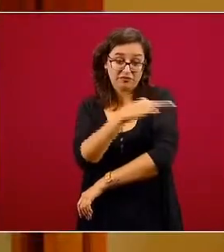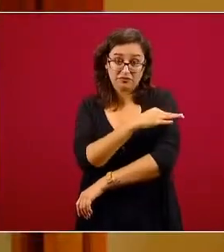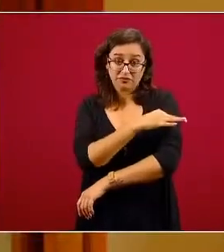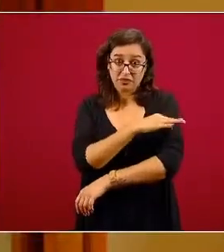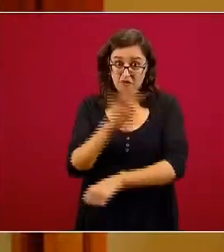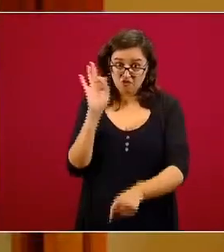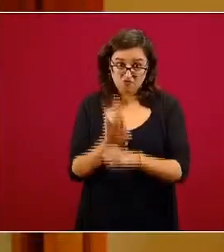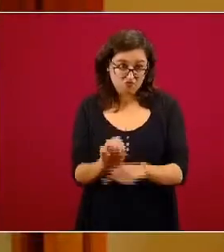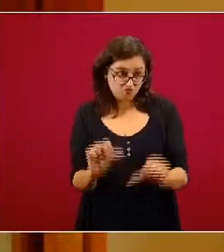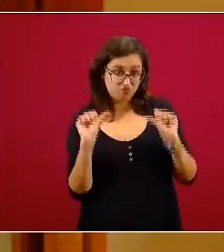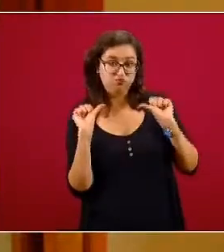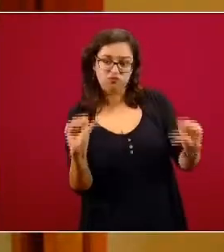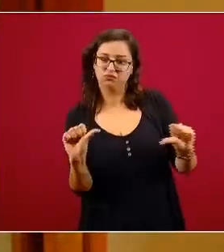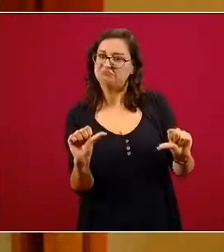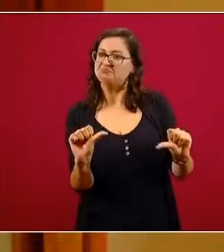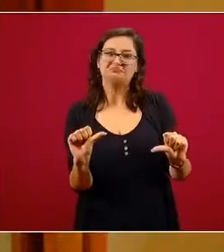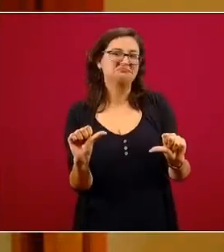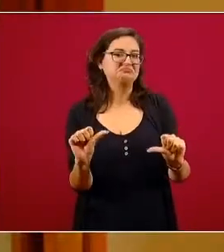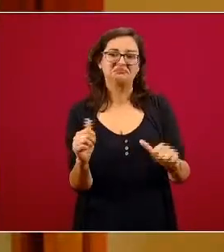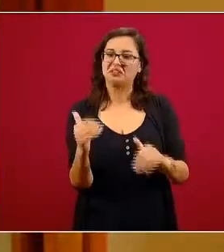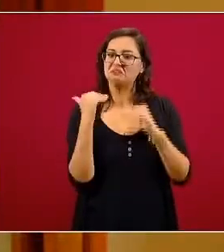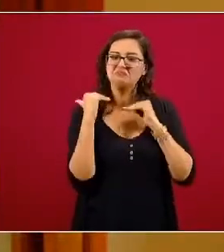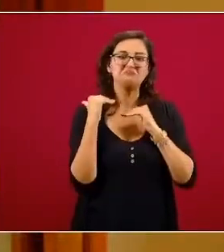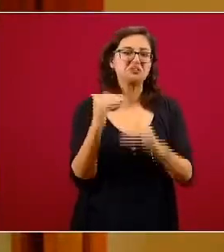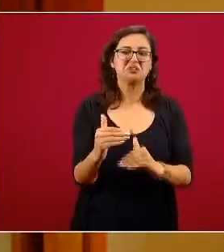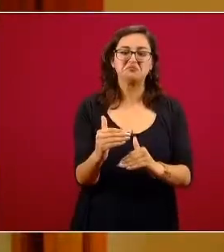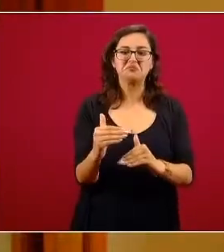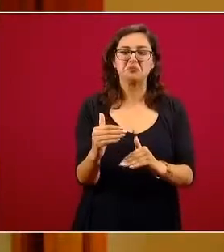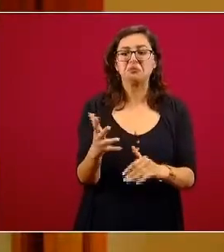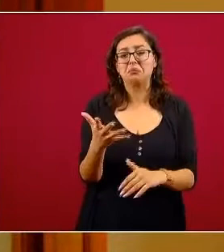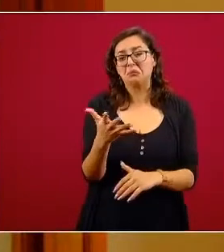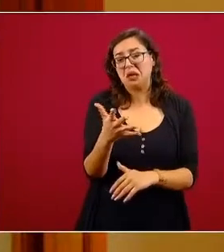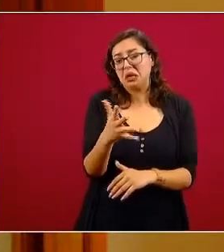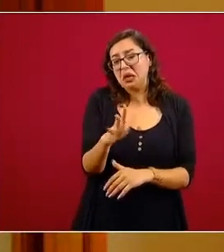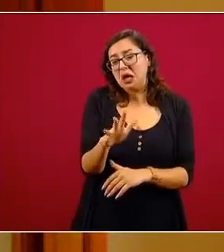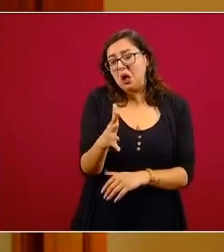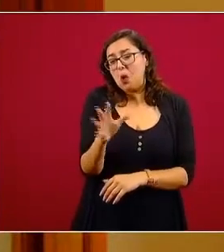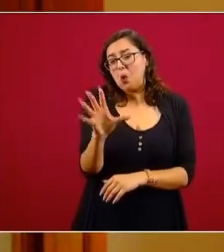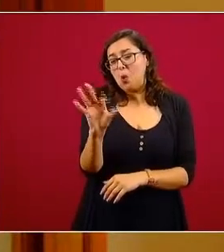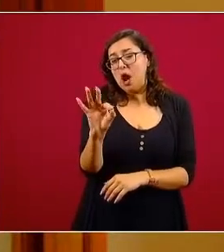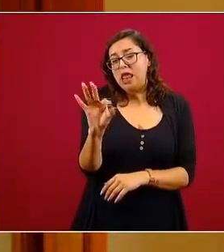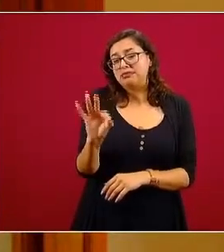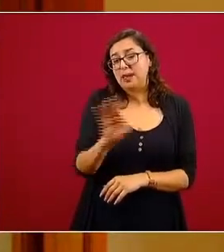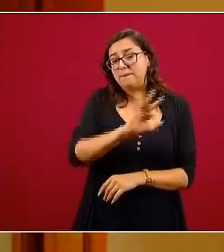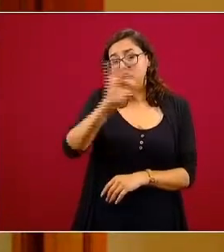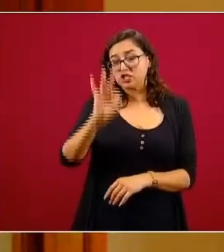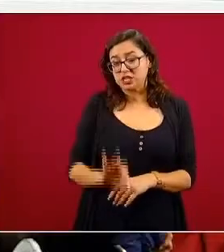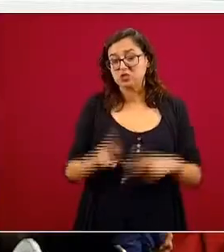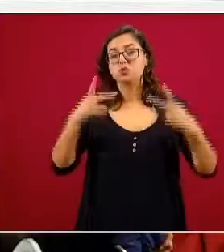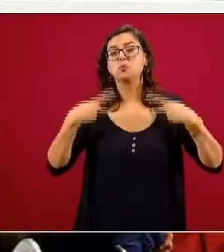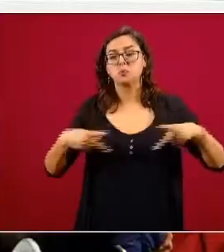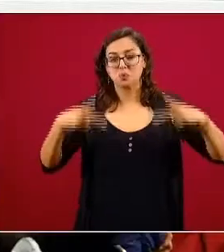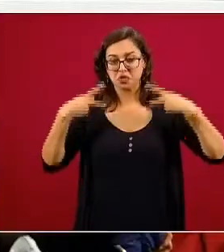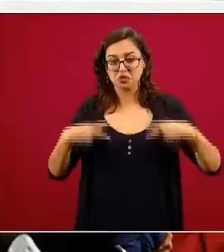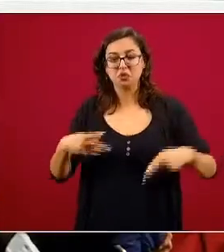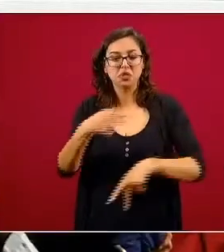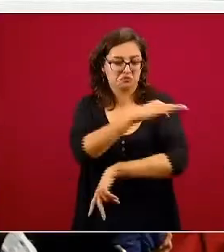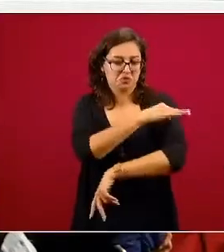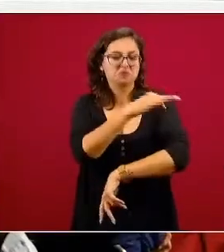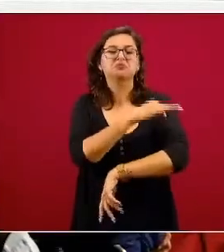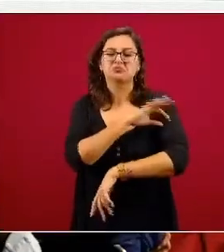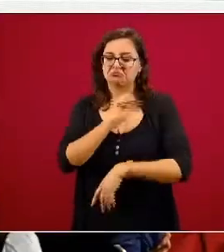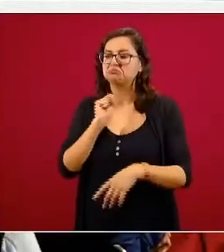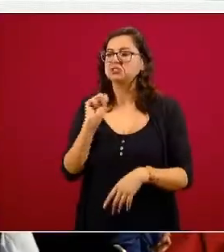limitada, no protege más que en promedio al 40% de las personas